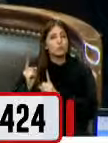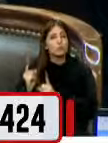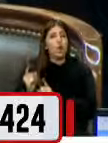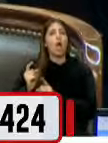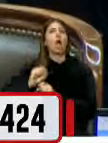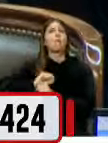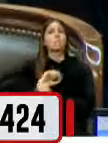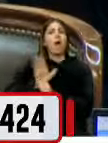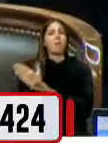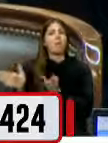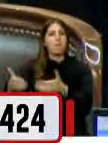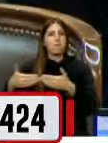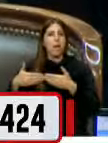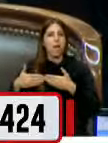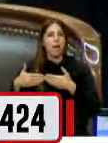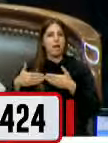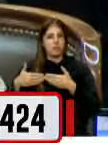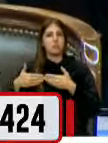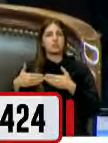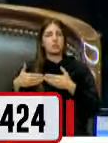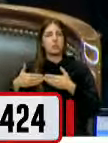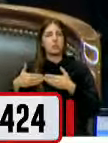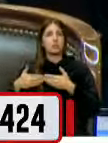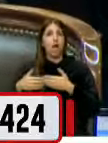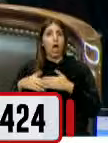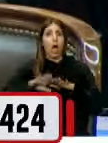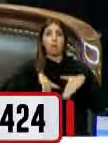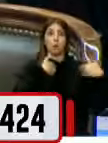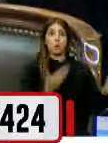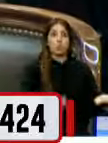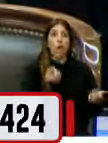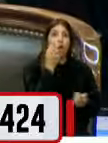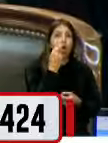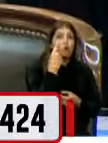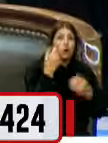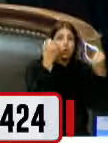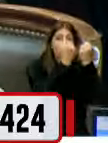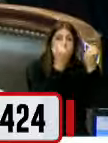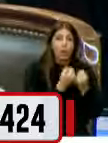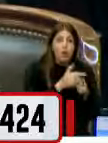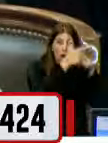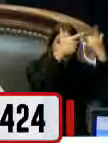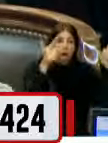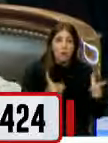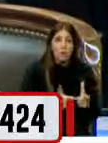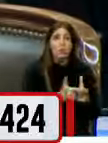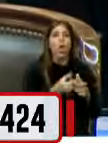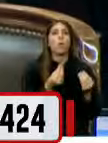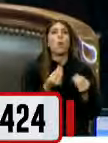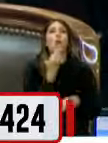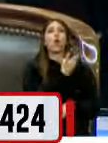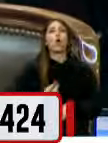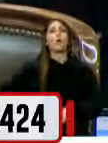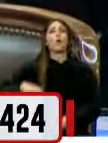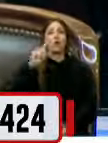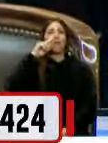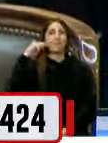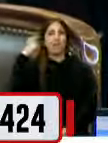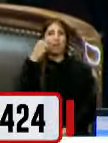un verso que circula hace años, porque el verdadero origen de la desocupación en este país es la falta de consumo interno, como